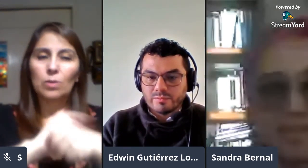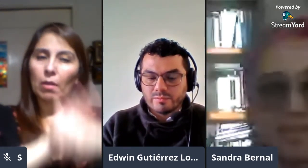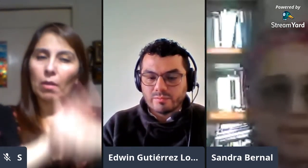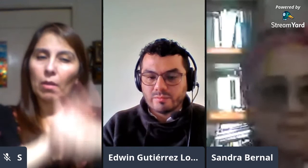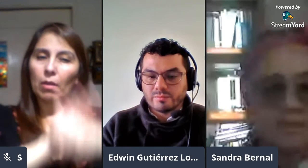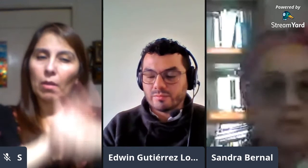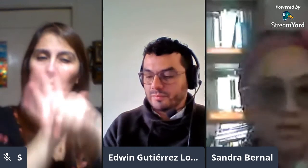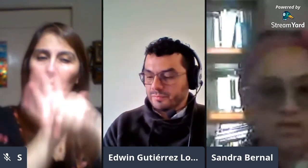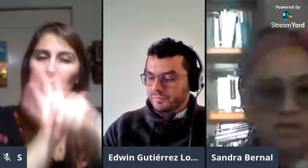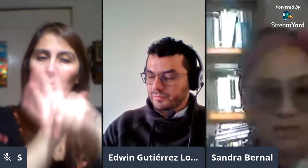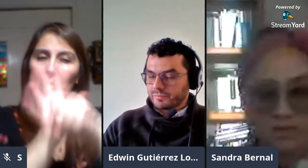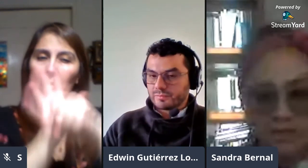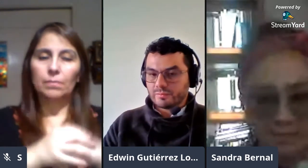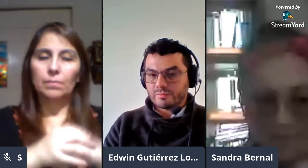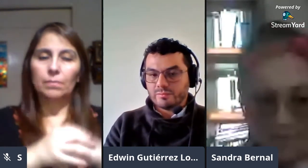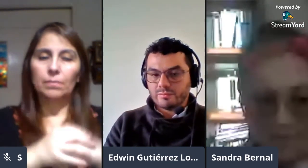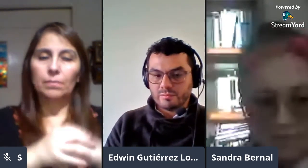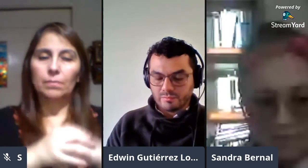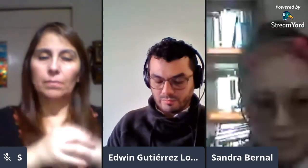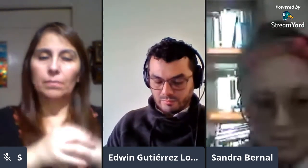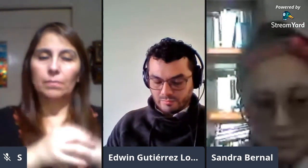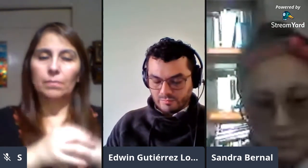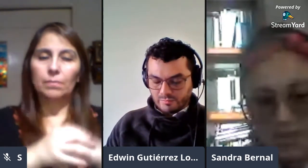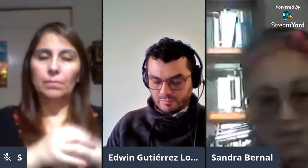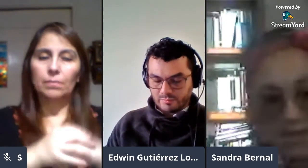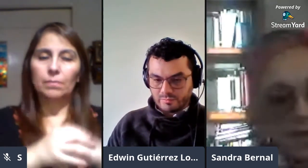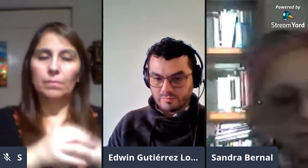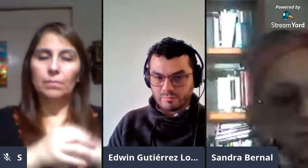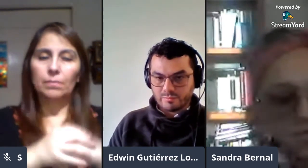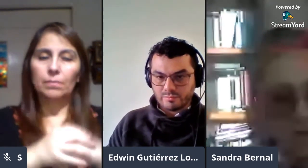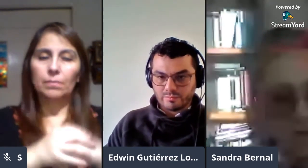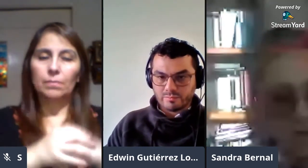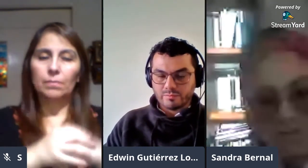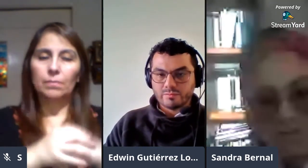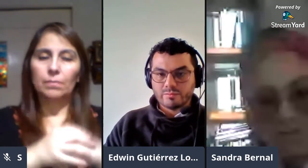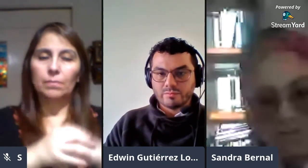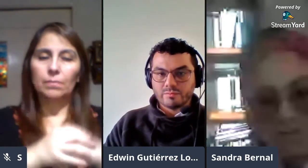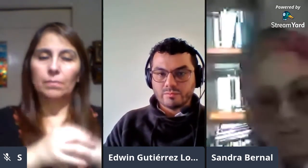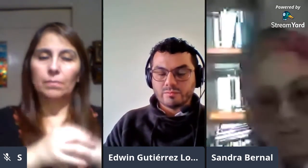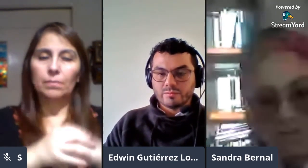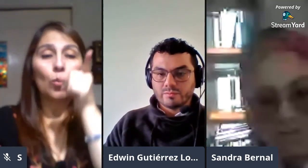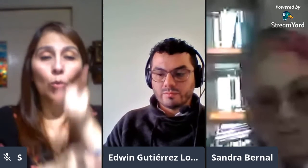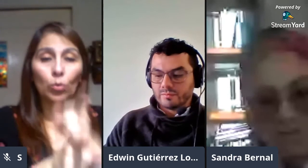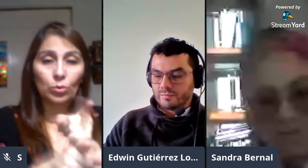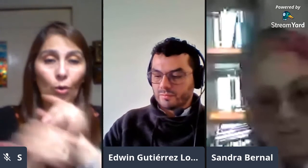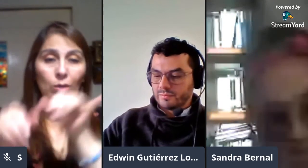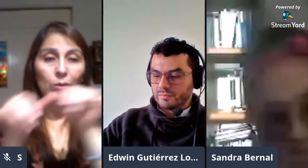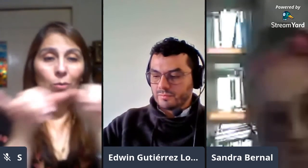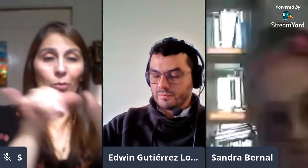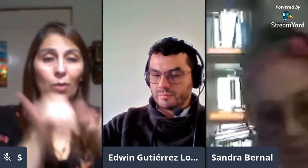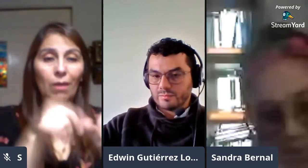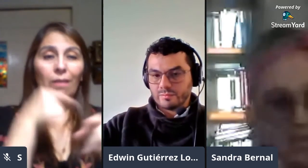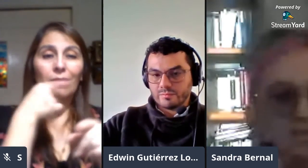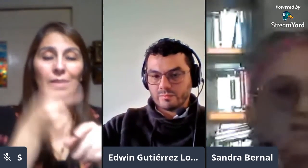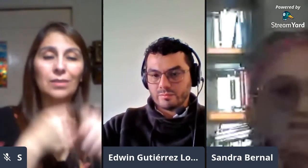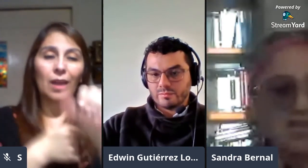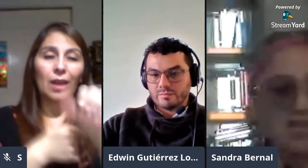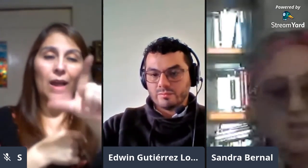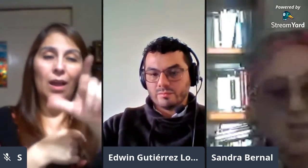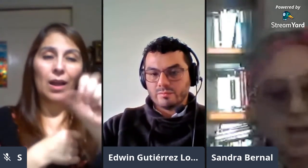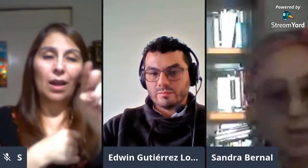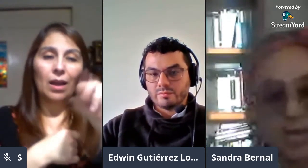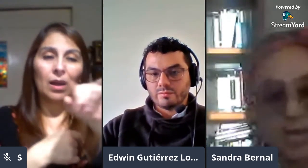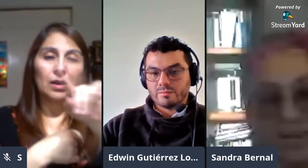Bueno, pues justamente teniendo en cuenta lo que hablaba al comienzo Alanis, de estas desigualdades estructurales y de